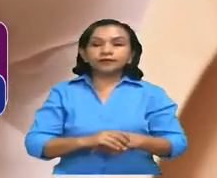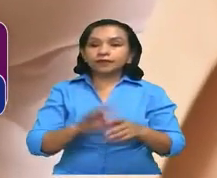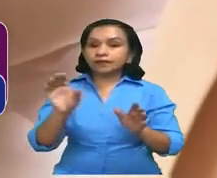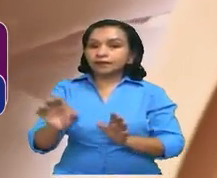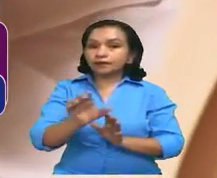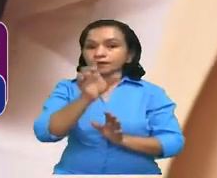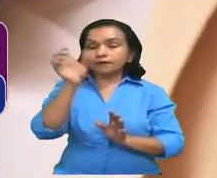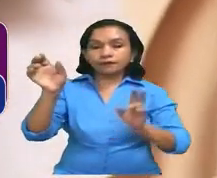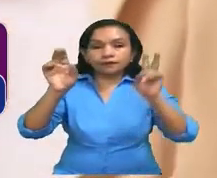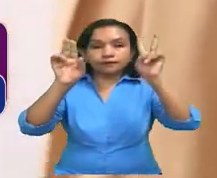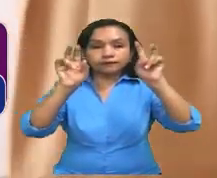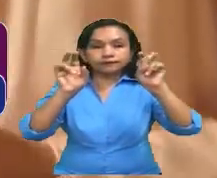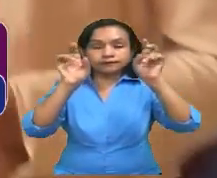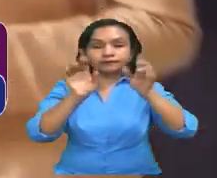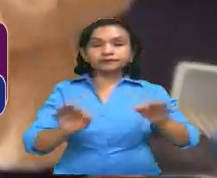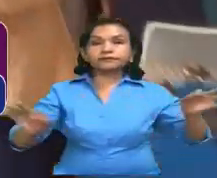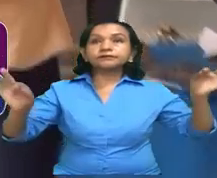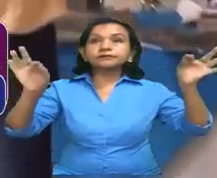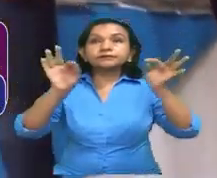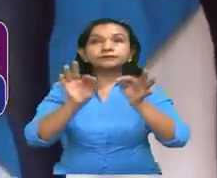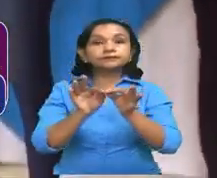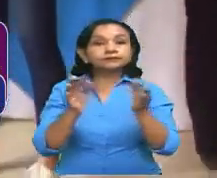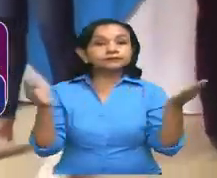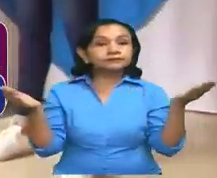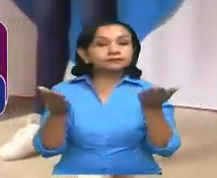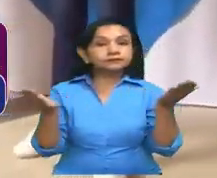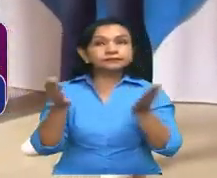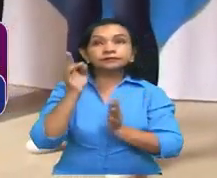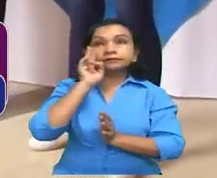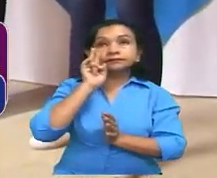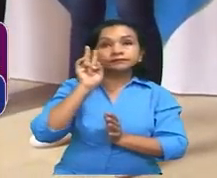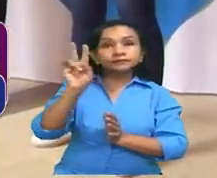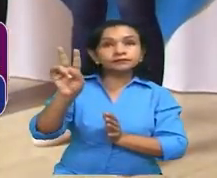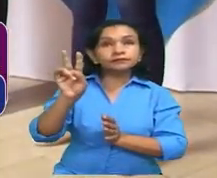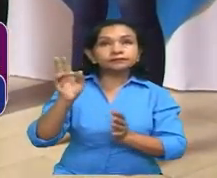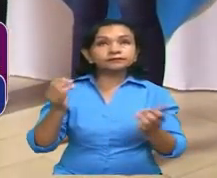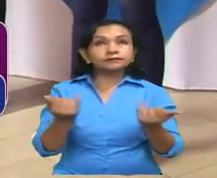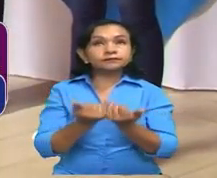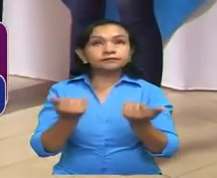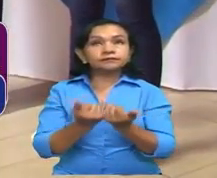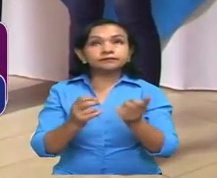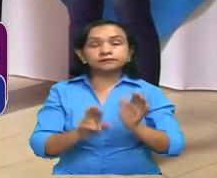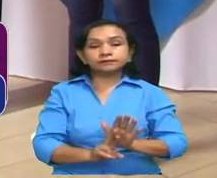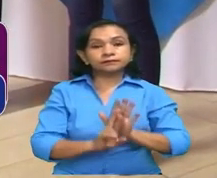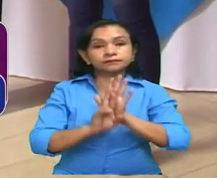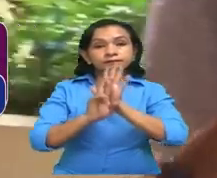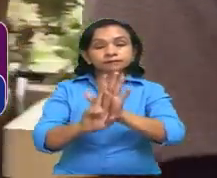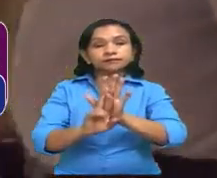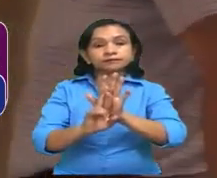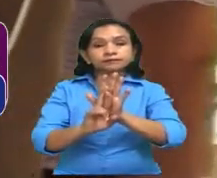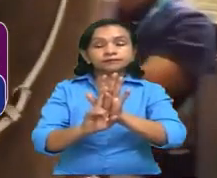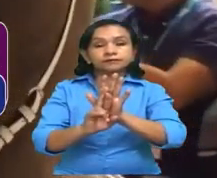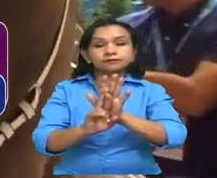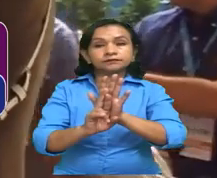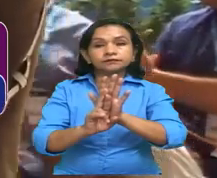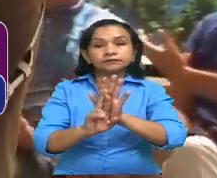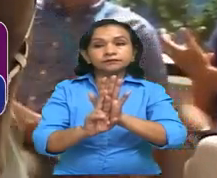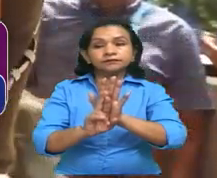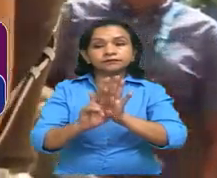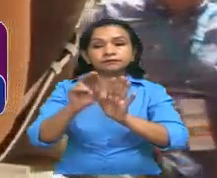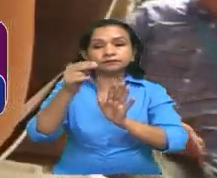las artesanías y nuestra cultura, nuestra tradición, ahí de primera mano en lo que fue la feria también. Entonces, hemos recibido apoyo de varias instituciones